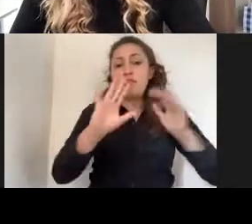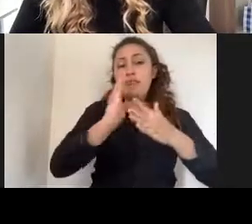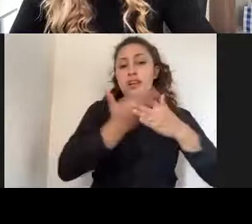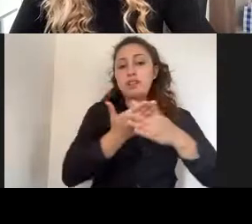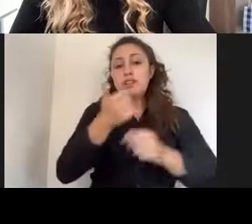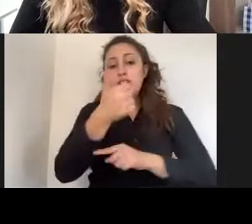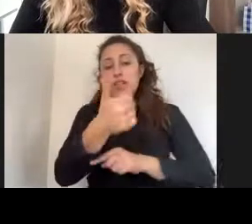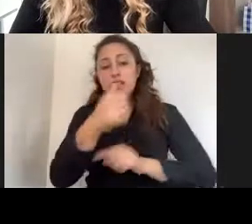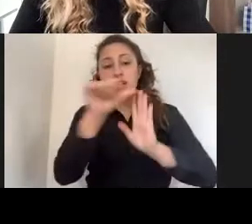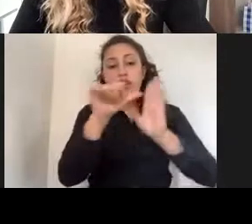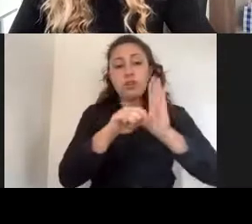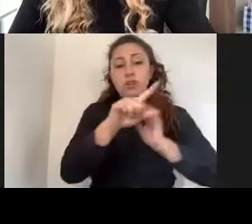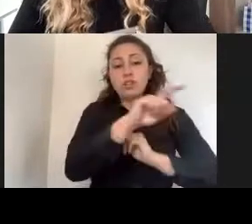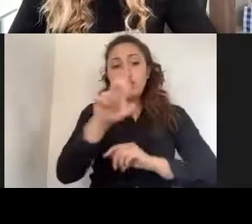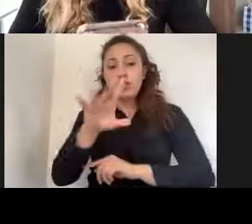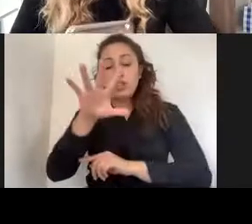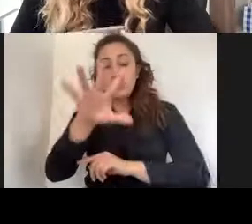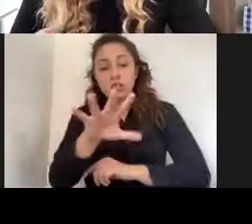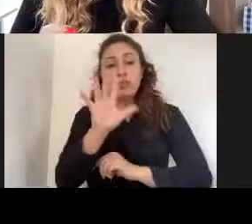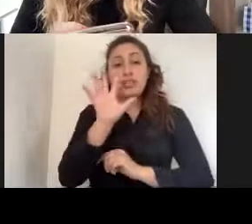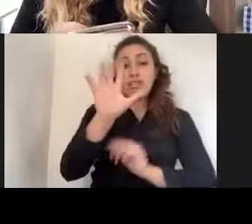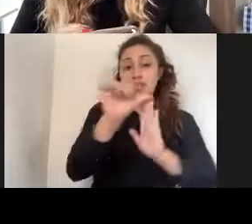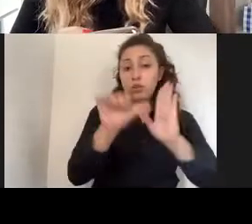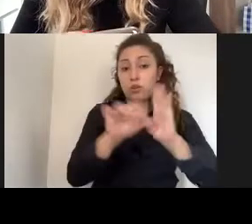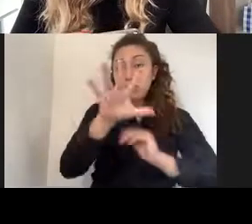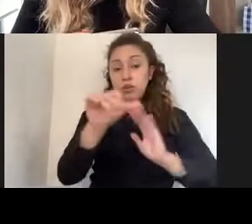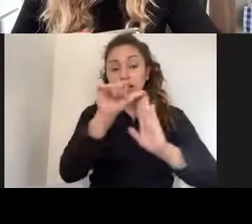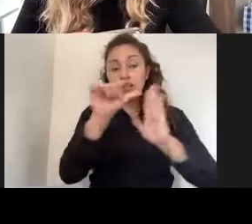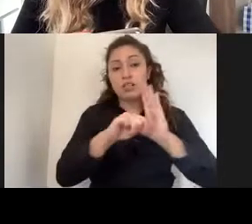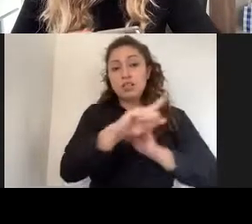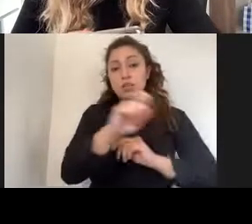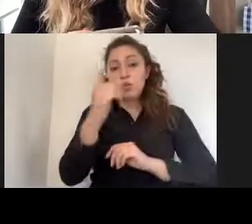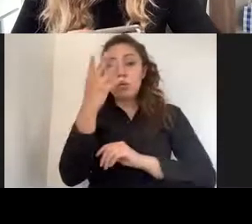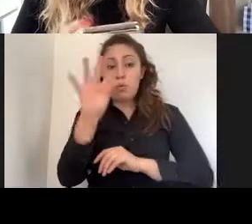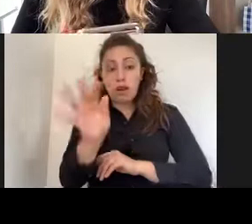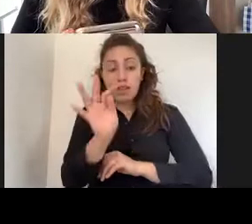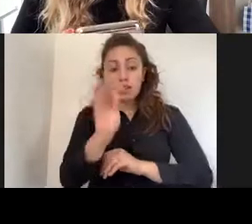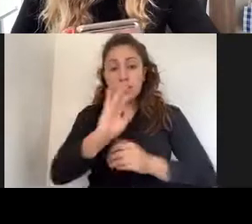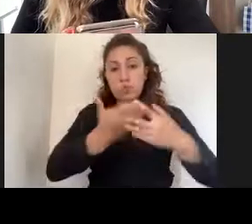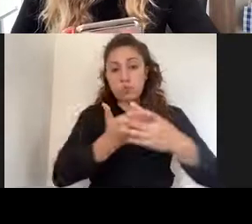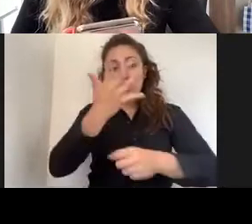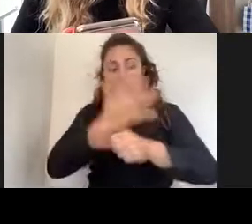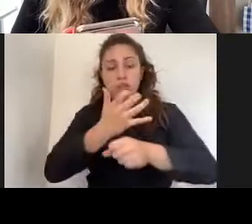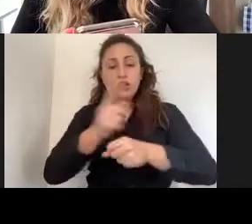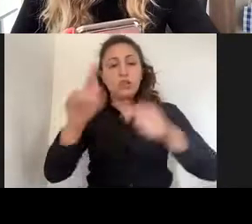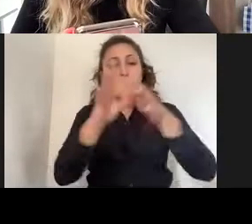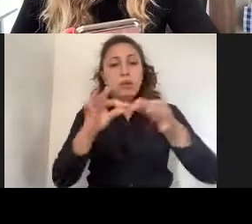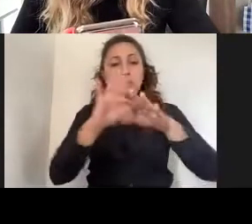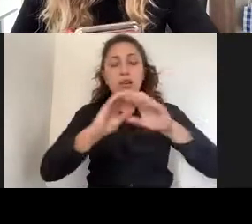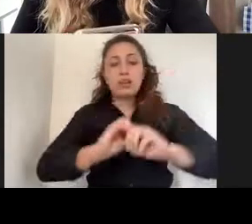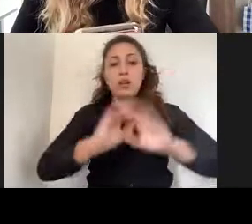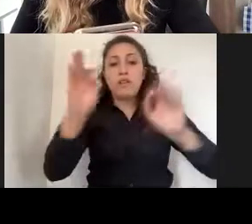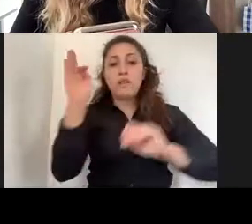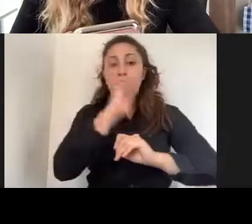artículo 135 y 5 del artículo 140 se propone que para una mayor precisión en la determinación del exceso del límite